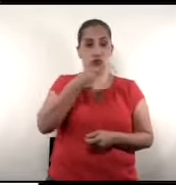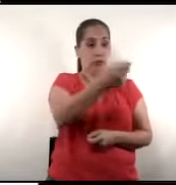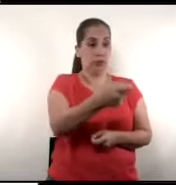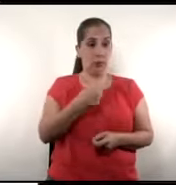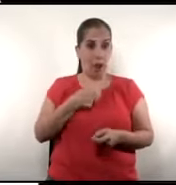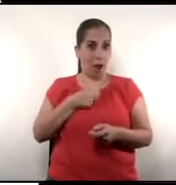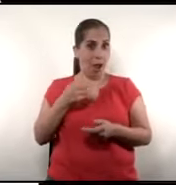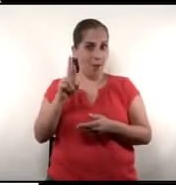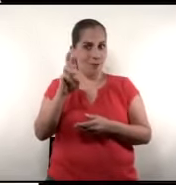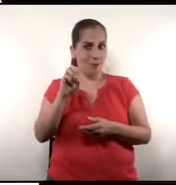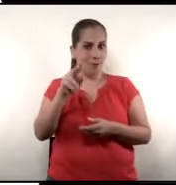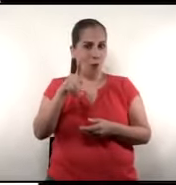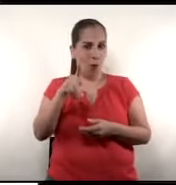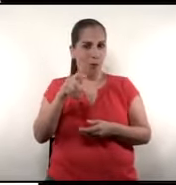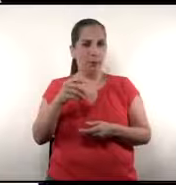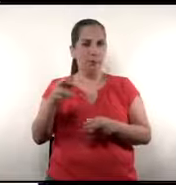ROP,